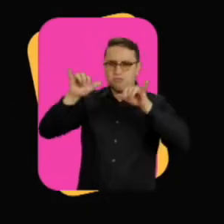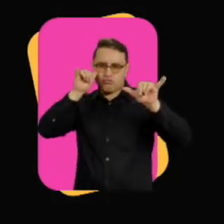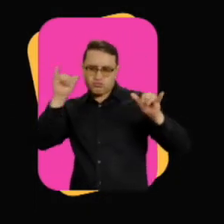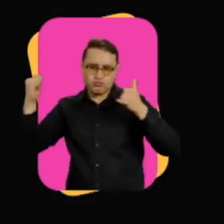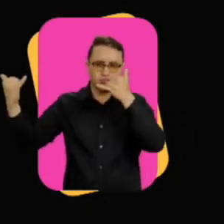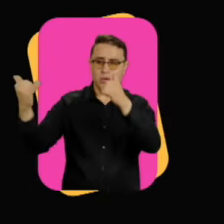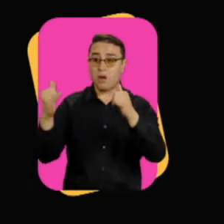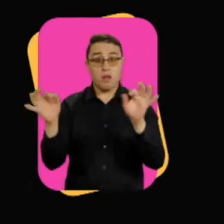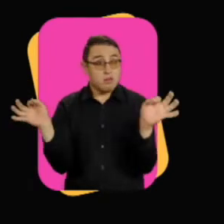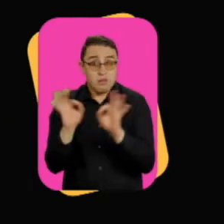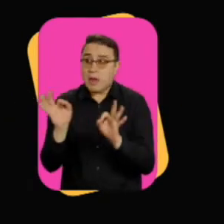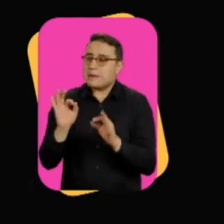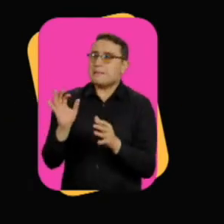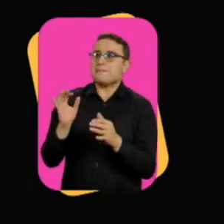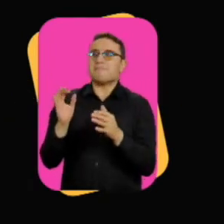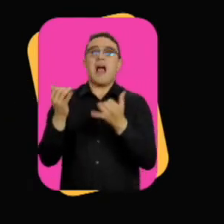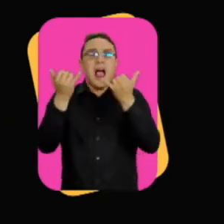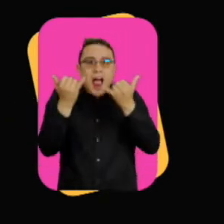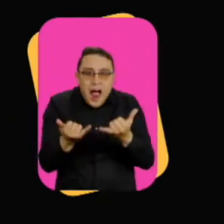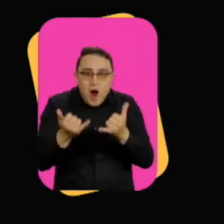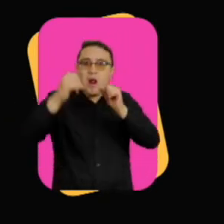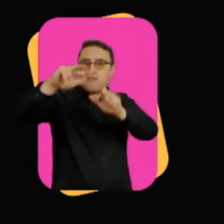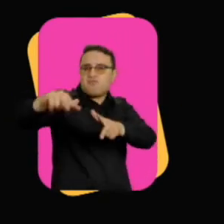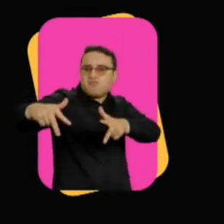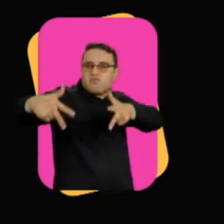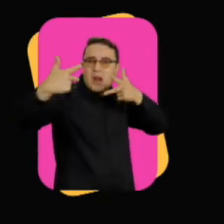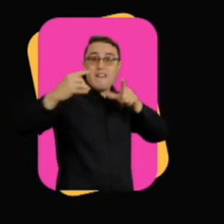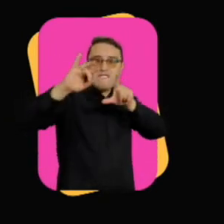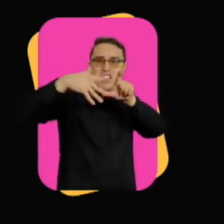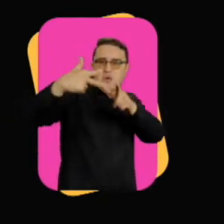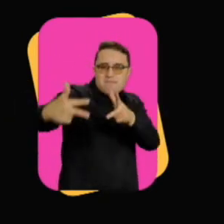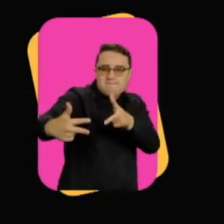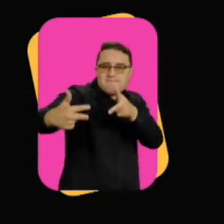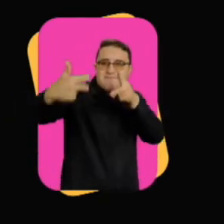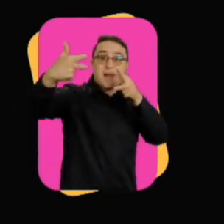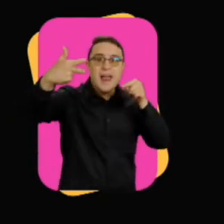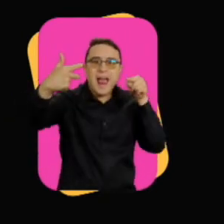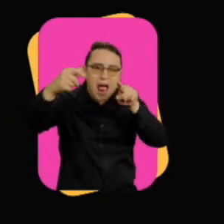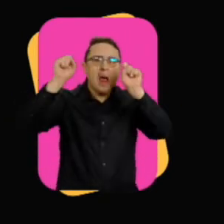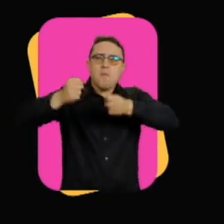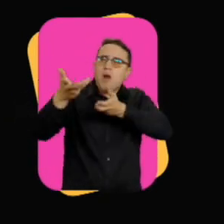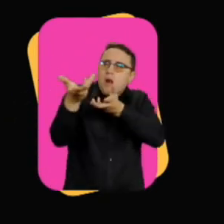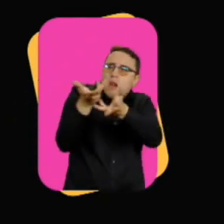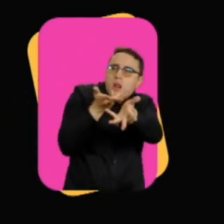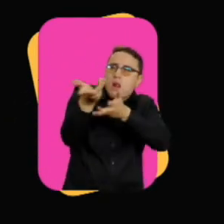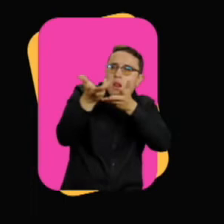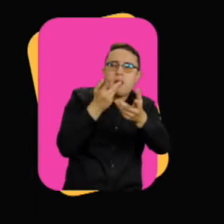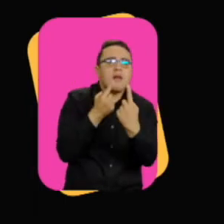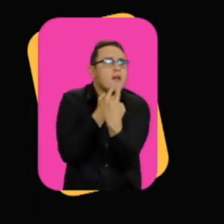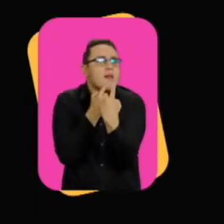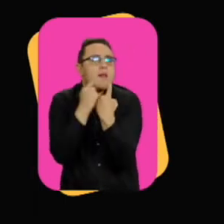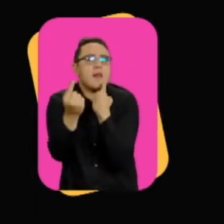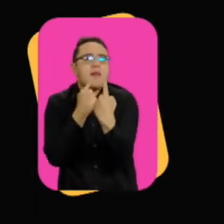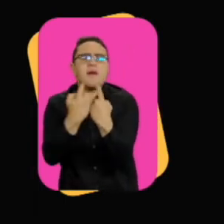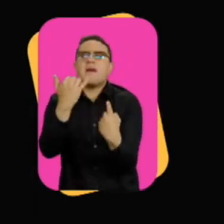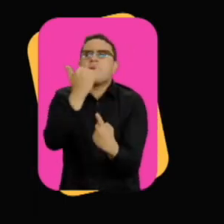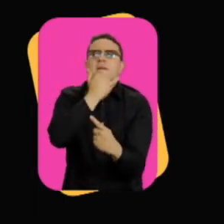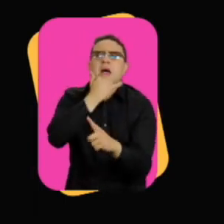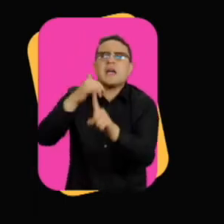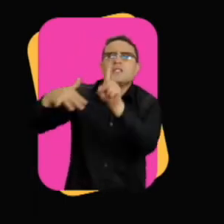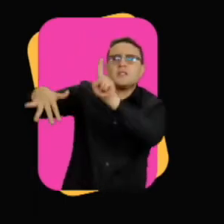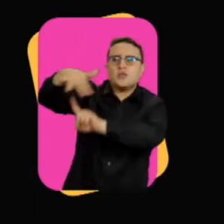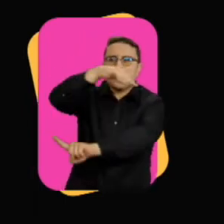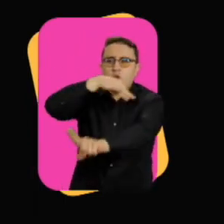presencial, los pudimos tener en el programa de manera virtual, en donde pudimos conversar con ellos, dialogar de lo que estaba